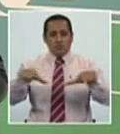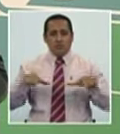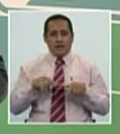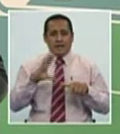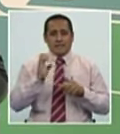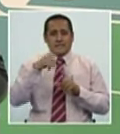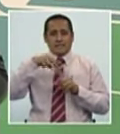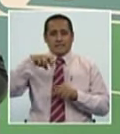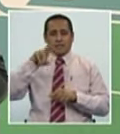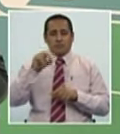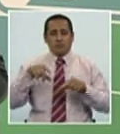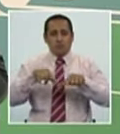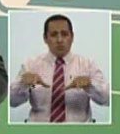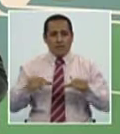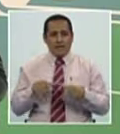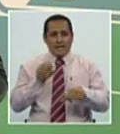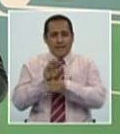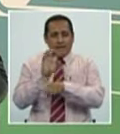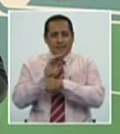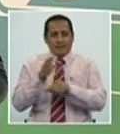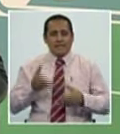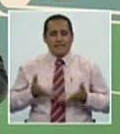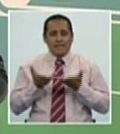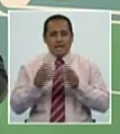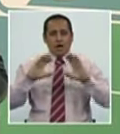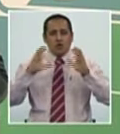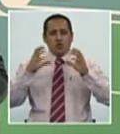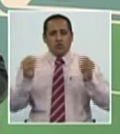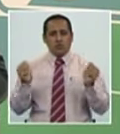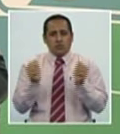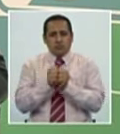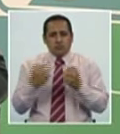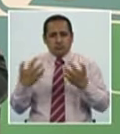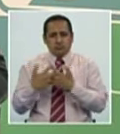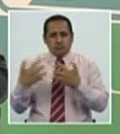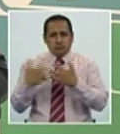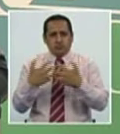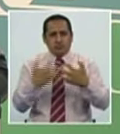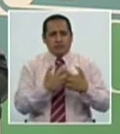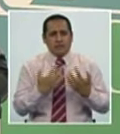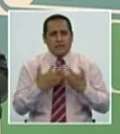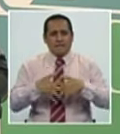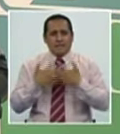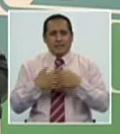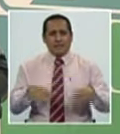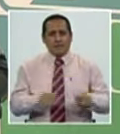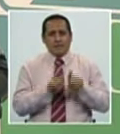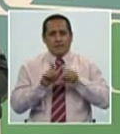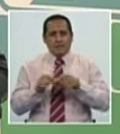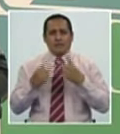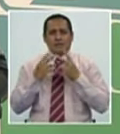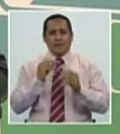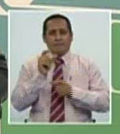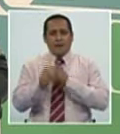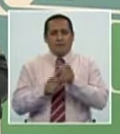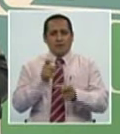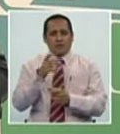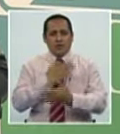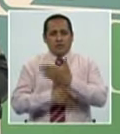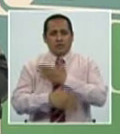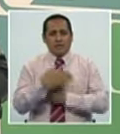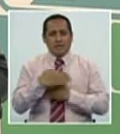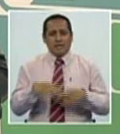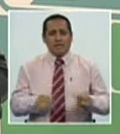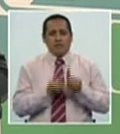Este CEDPRO es una institución que capacita y brinda cursos de ensamblaje y gestión empresarial dirigido a las personas